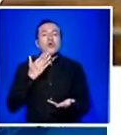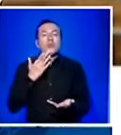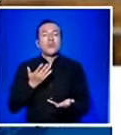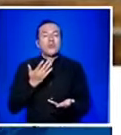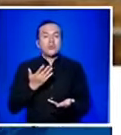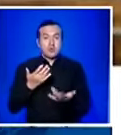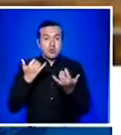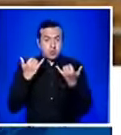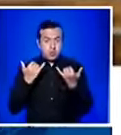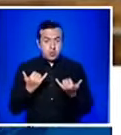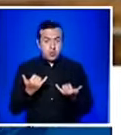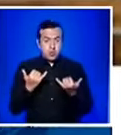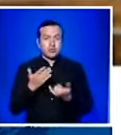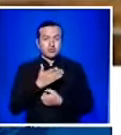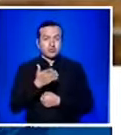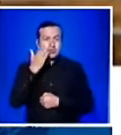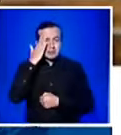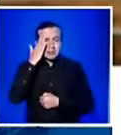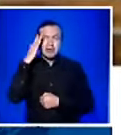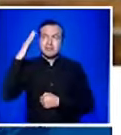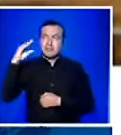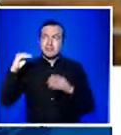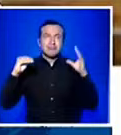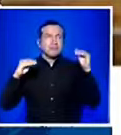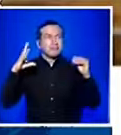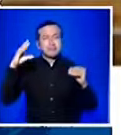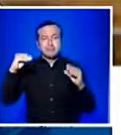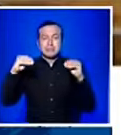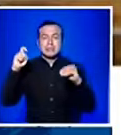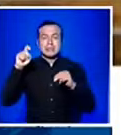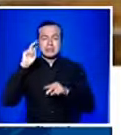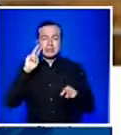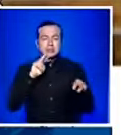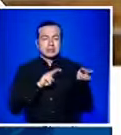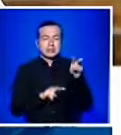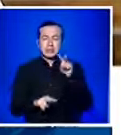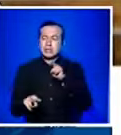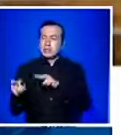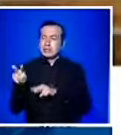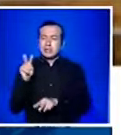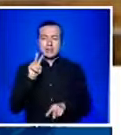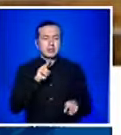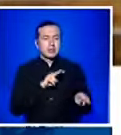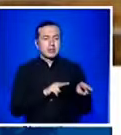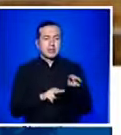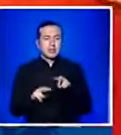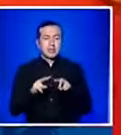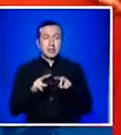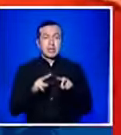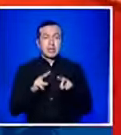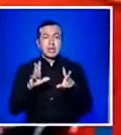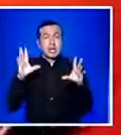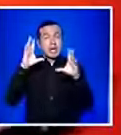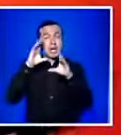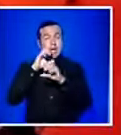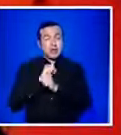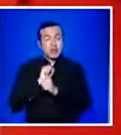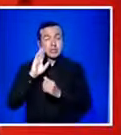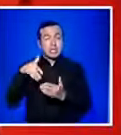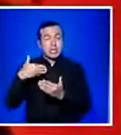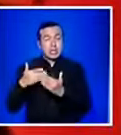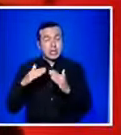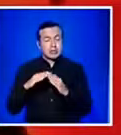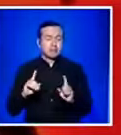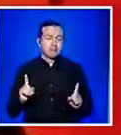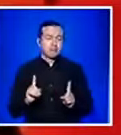Hoy por hoy que estamos con un poco de apagones, tenemos que verificar, no hacerse muy noche a la casa. Lo cierto es que estas